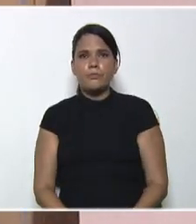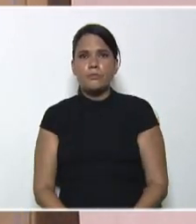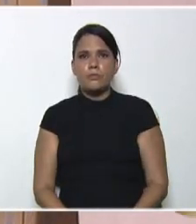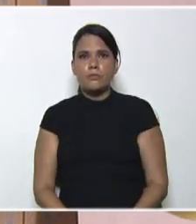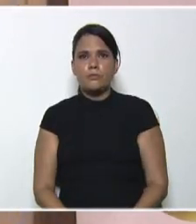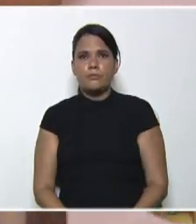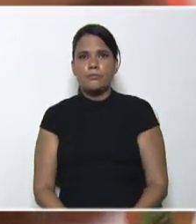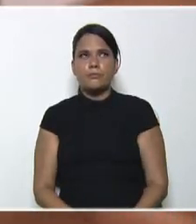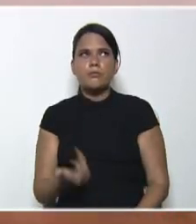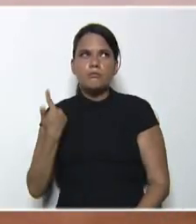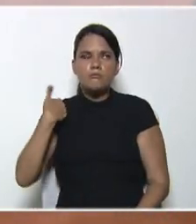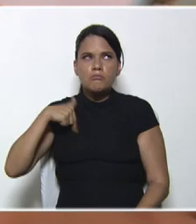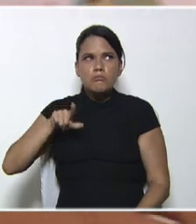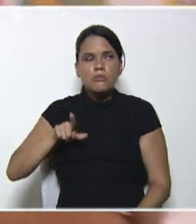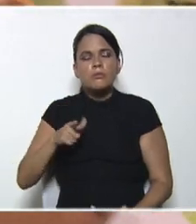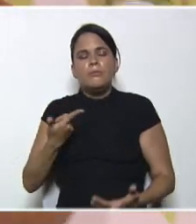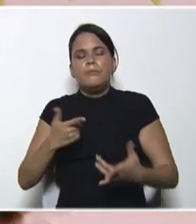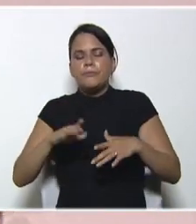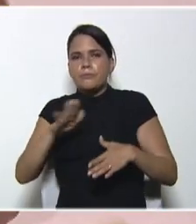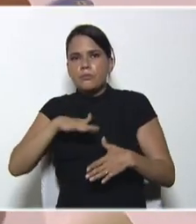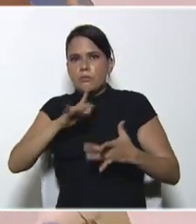que tomé como referencia.